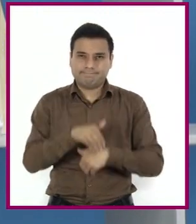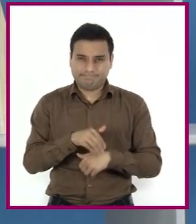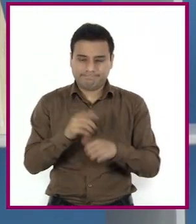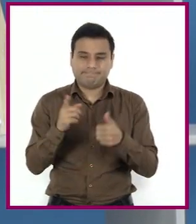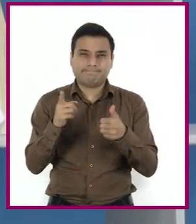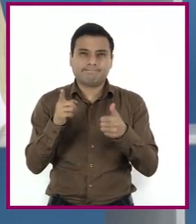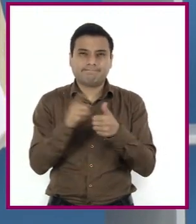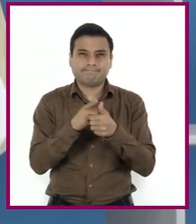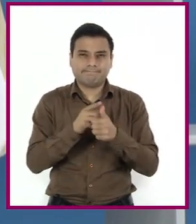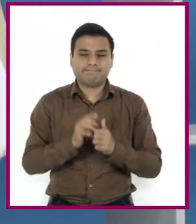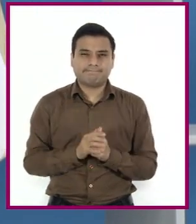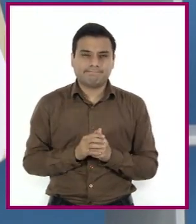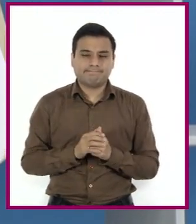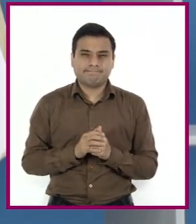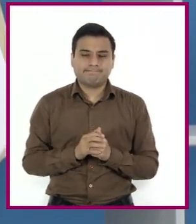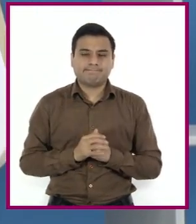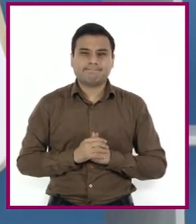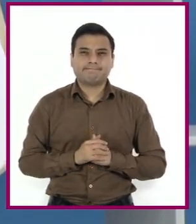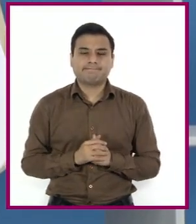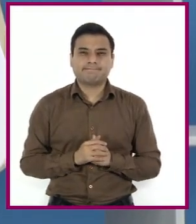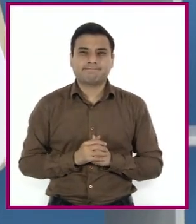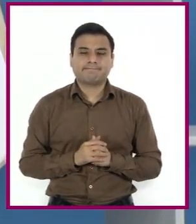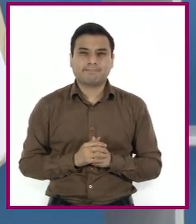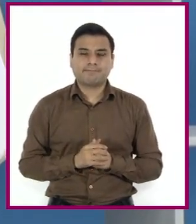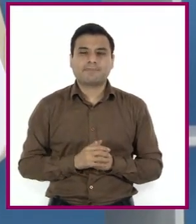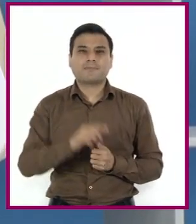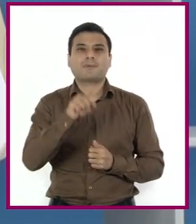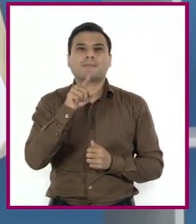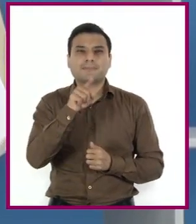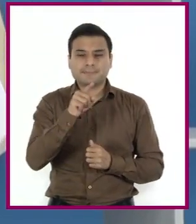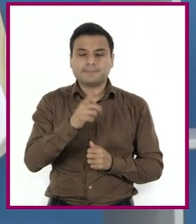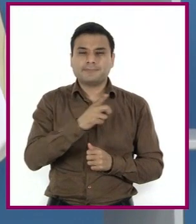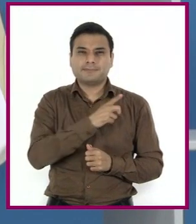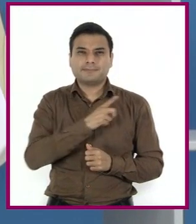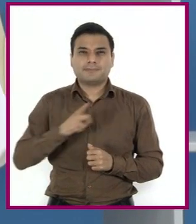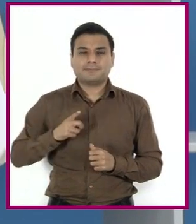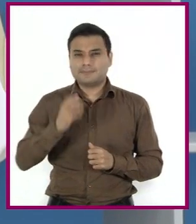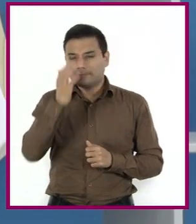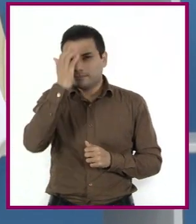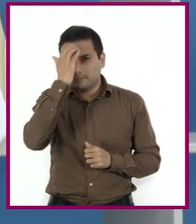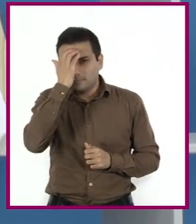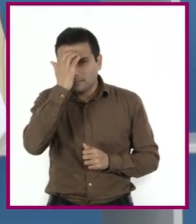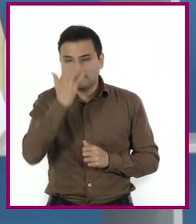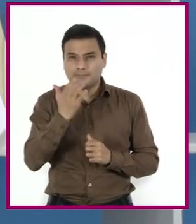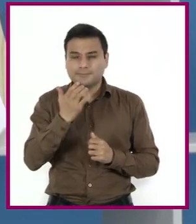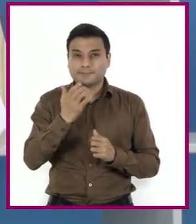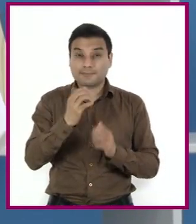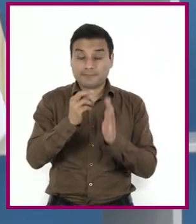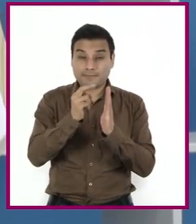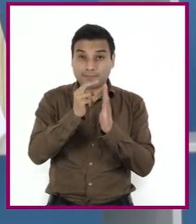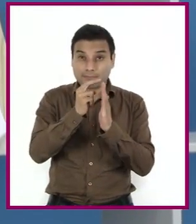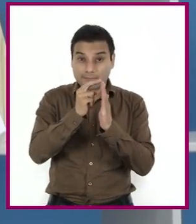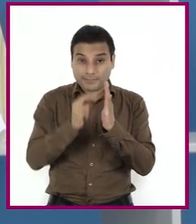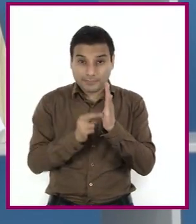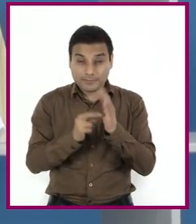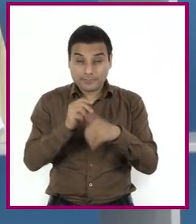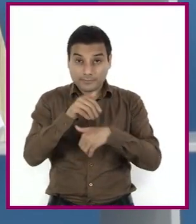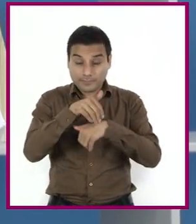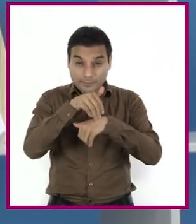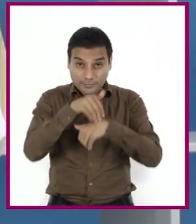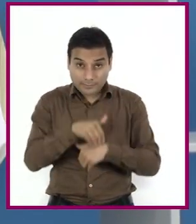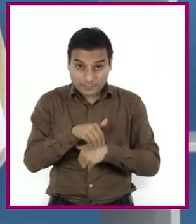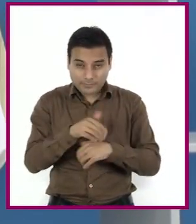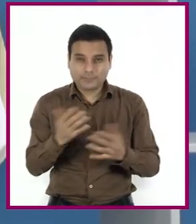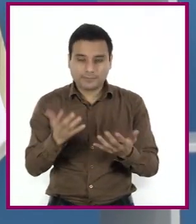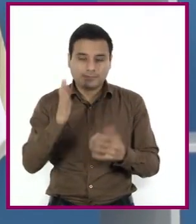un para qué de su existencia. Debemos saber que no hay esfuerzos pequeños. Cada regla que respetemos es un paso más